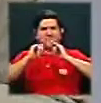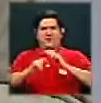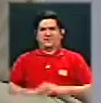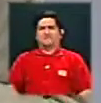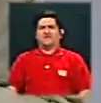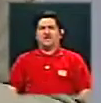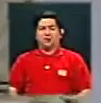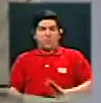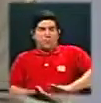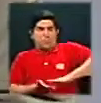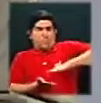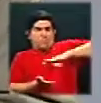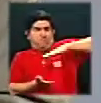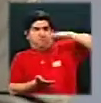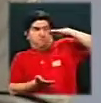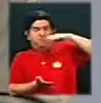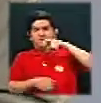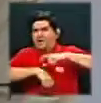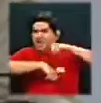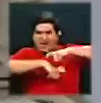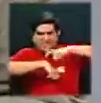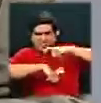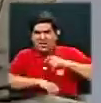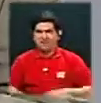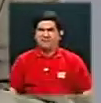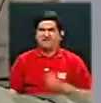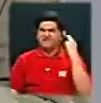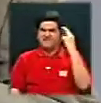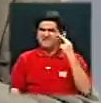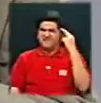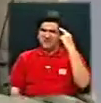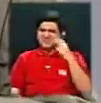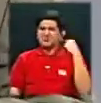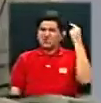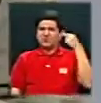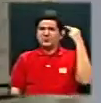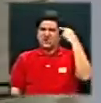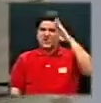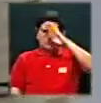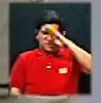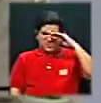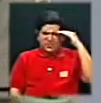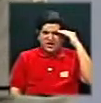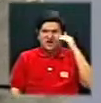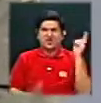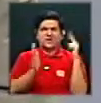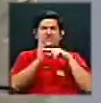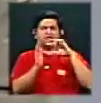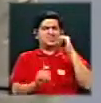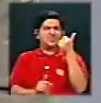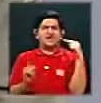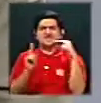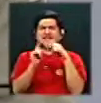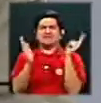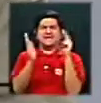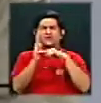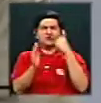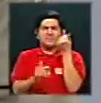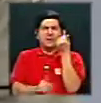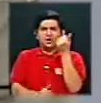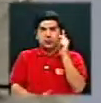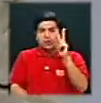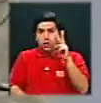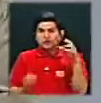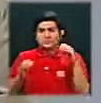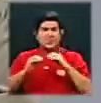ha aumentado la desigualdad en este periodo, ¿por qué el periodo de la administración Laura Chinchilla de 2010 al 2012 es